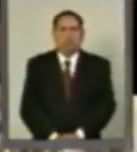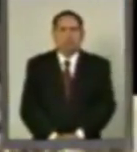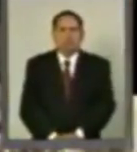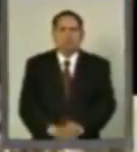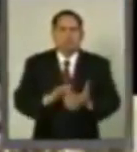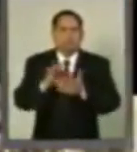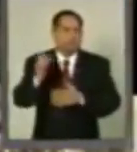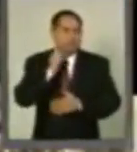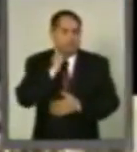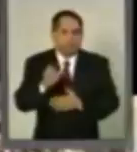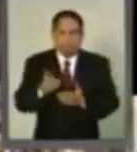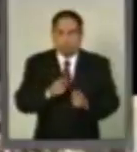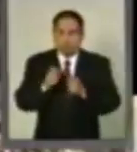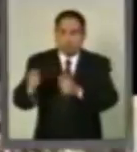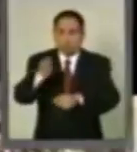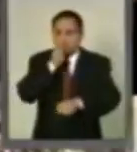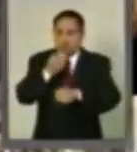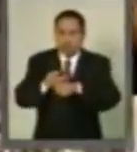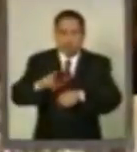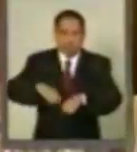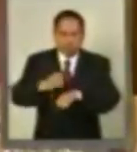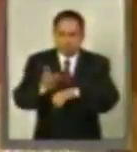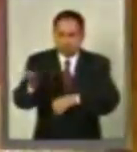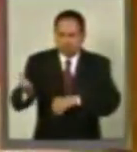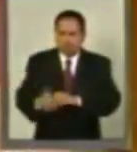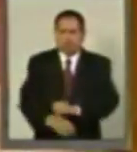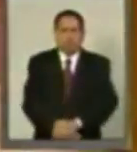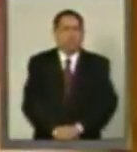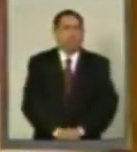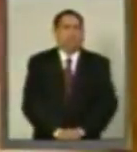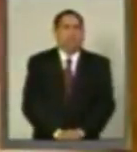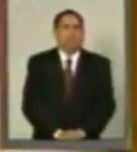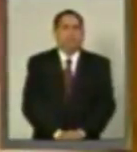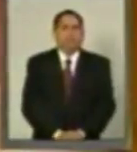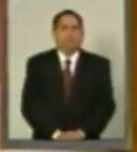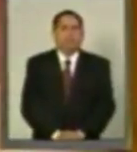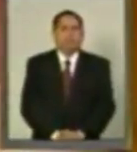Gracias, senador. Tiene la palabra el secretario de Gobernación.